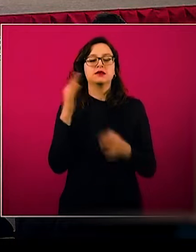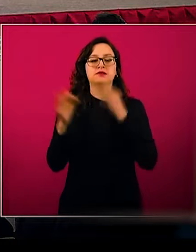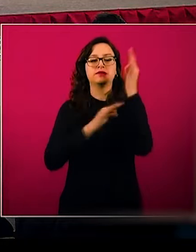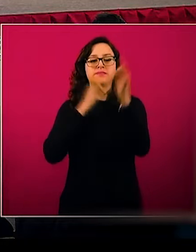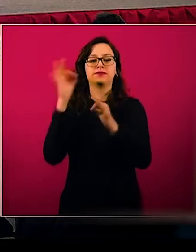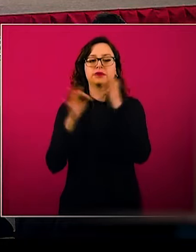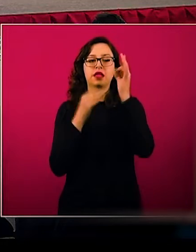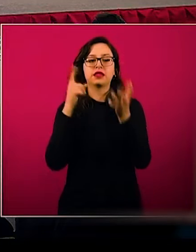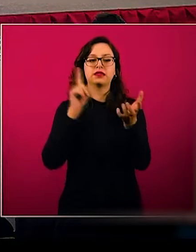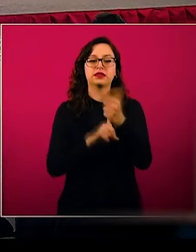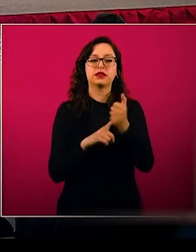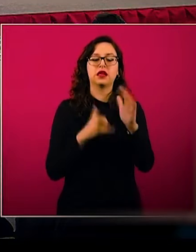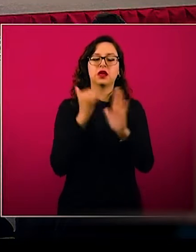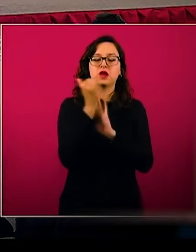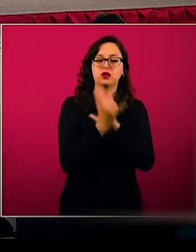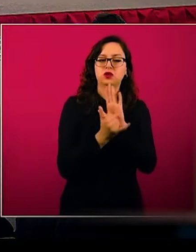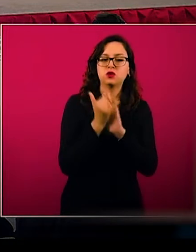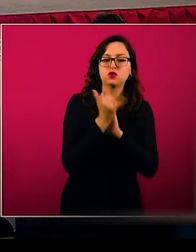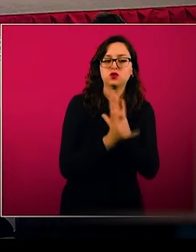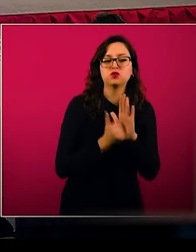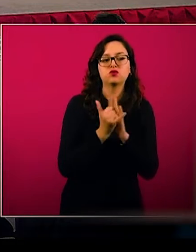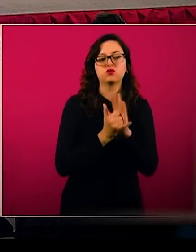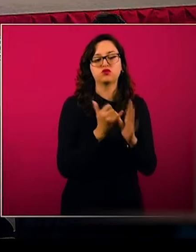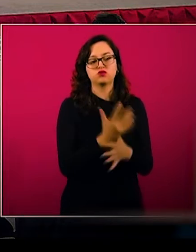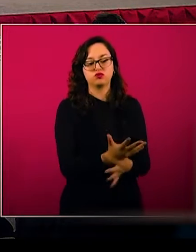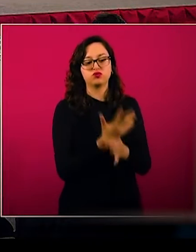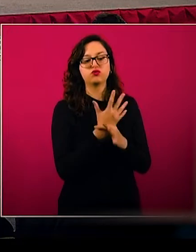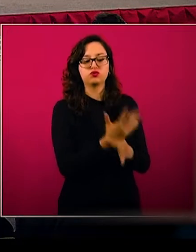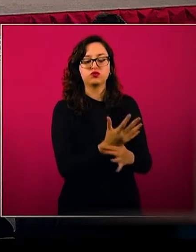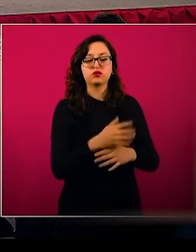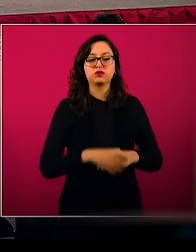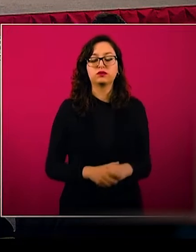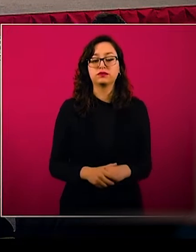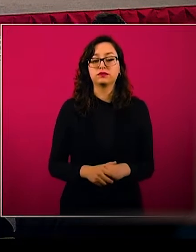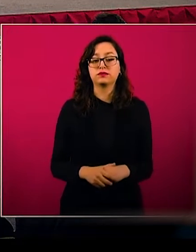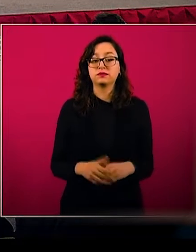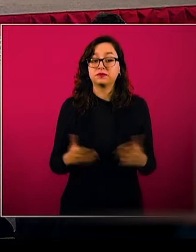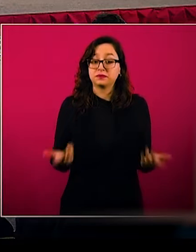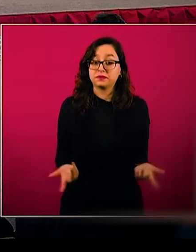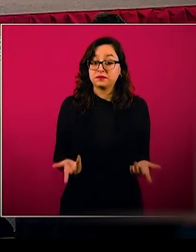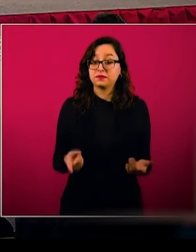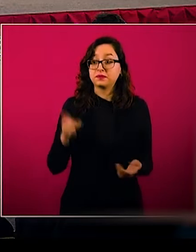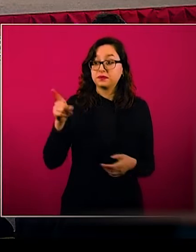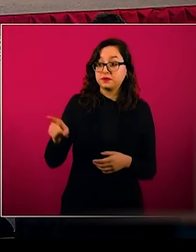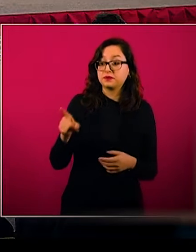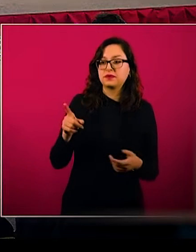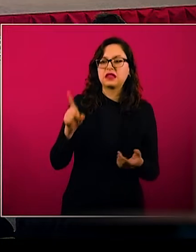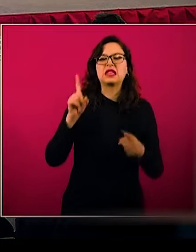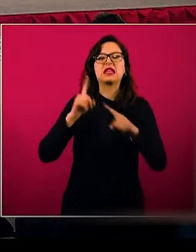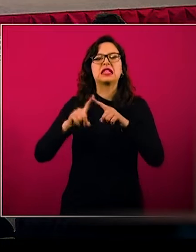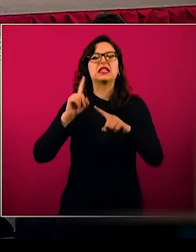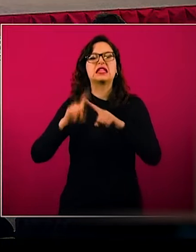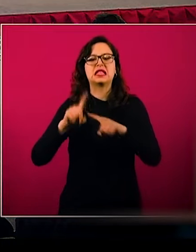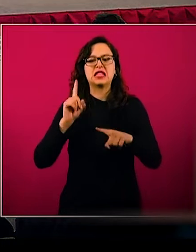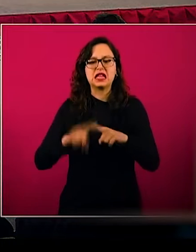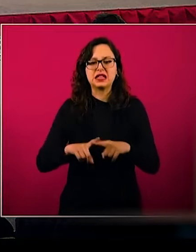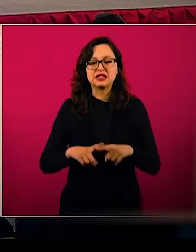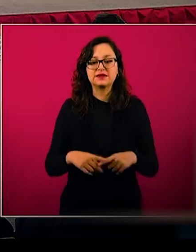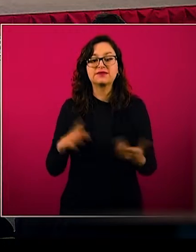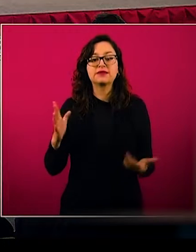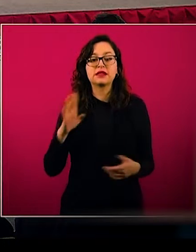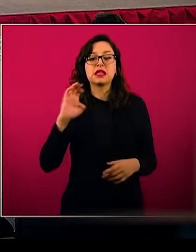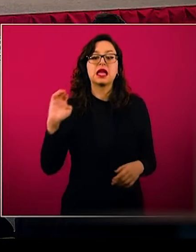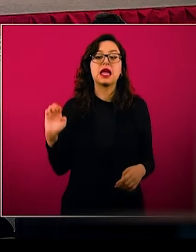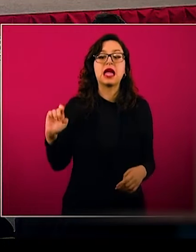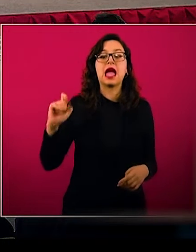la Jornada Sin Fronteras, reveló que la fuente de Hernández, de Anabel Hernández, es un ex agente de la